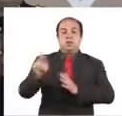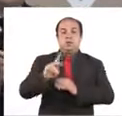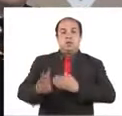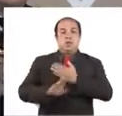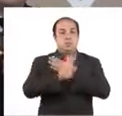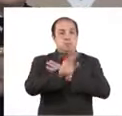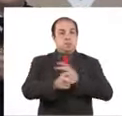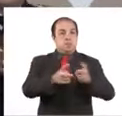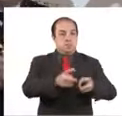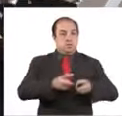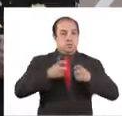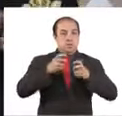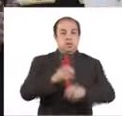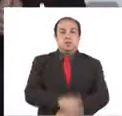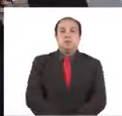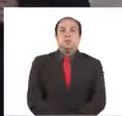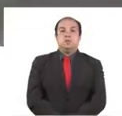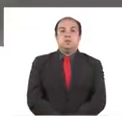del Delito.